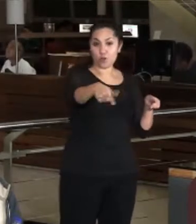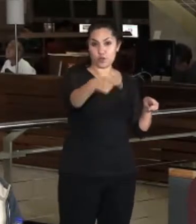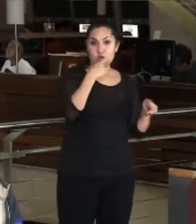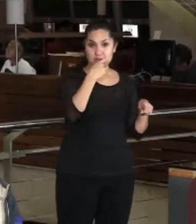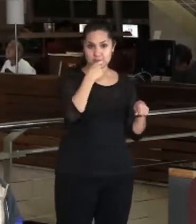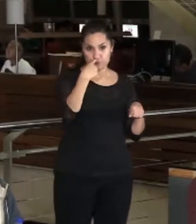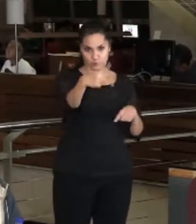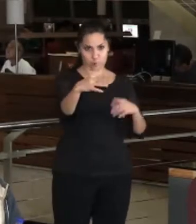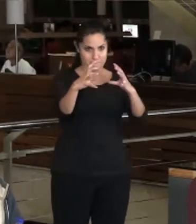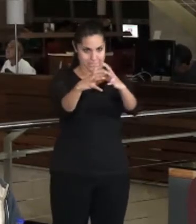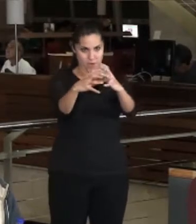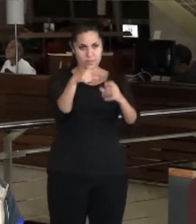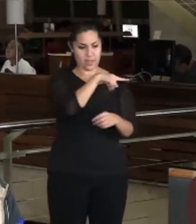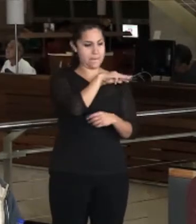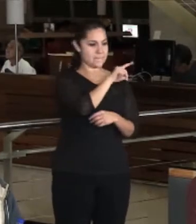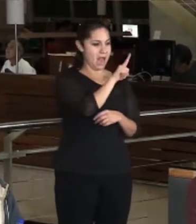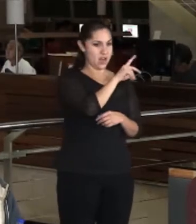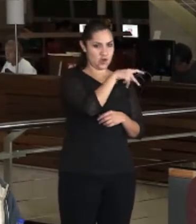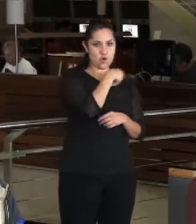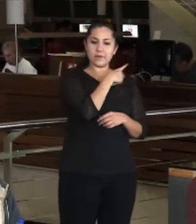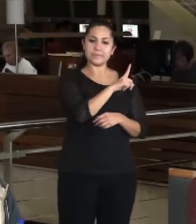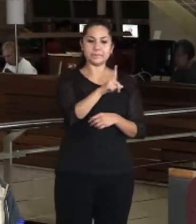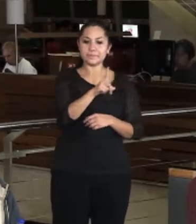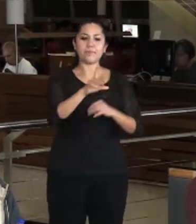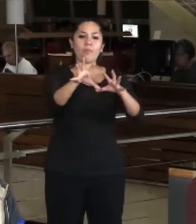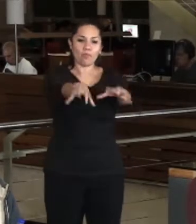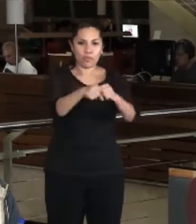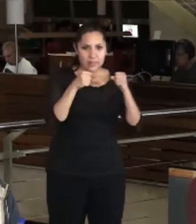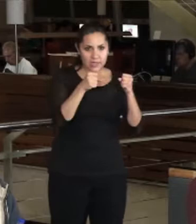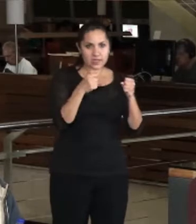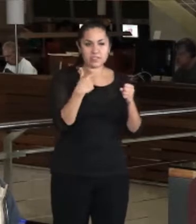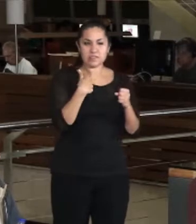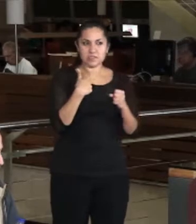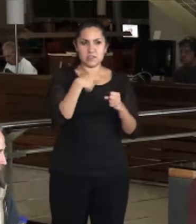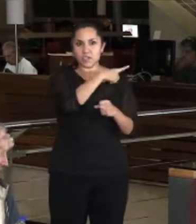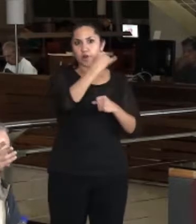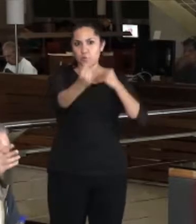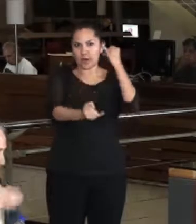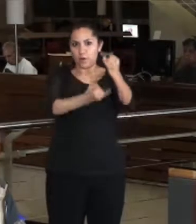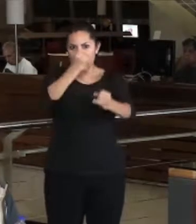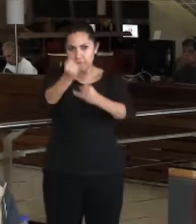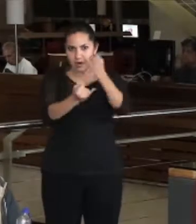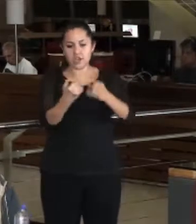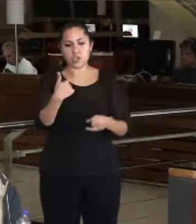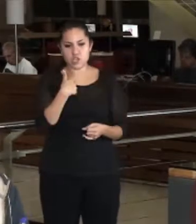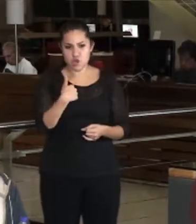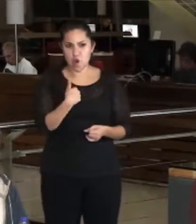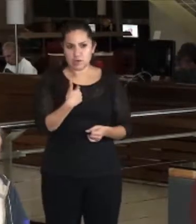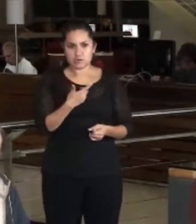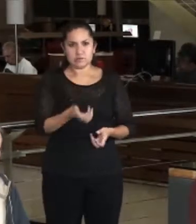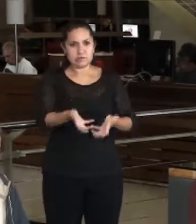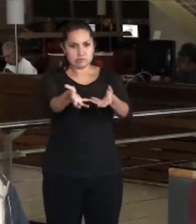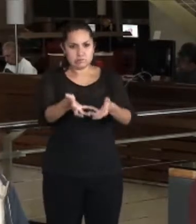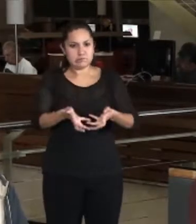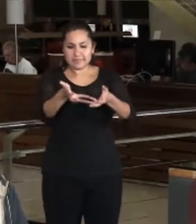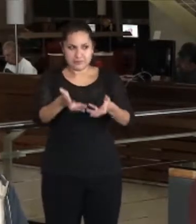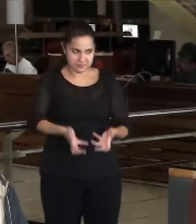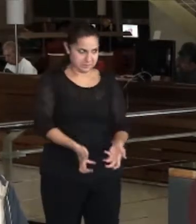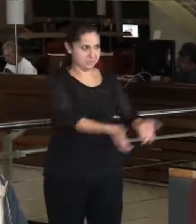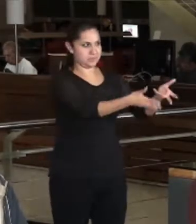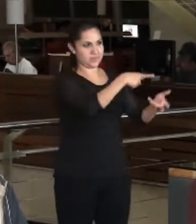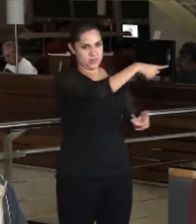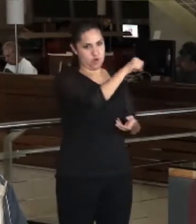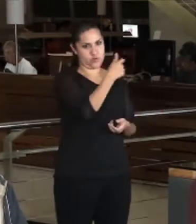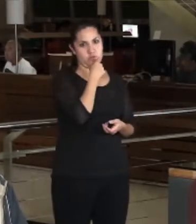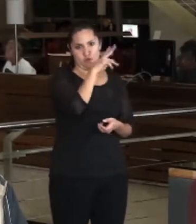vez en cuando yo le tiraba la pelota al niño para que no sienta que le habíamos quitado la pelota en la travesía lateral y el papá del niño le decía a su hijo